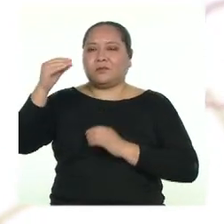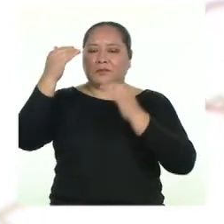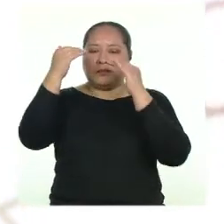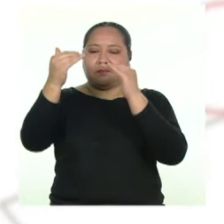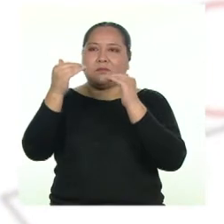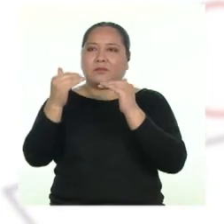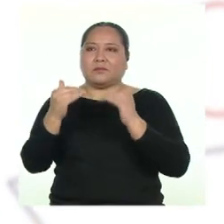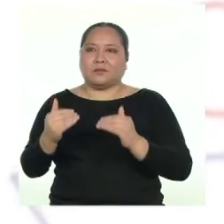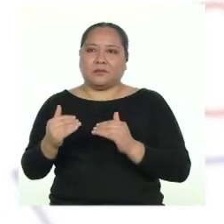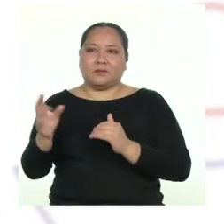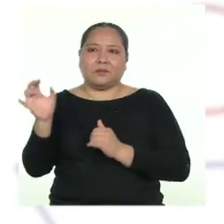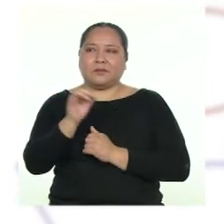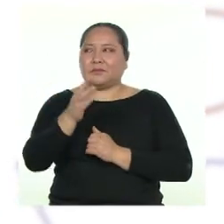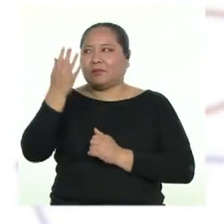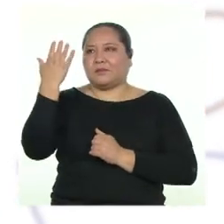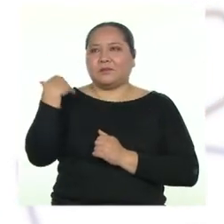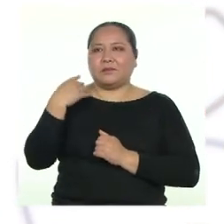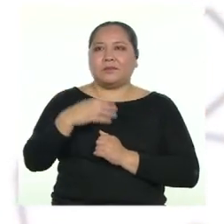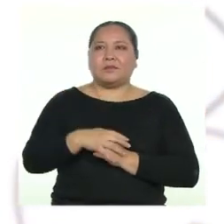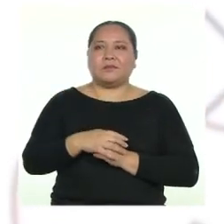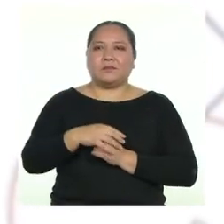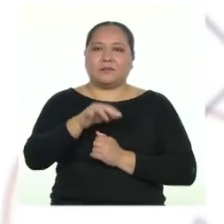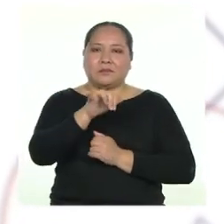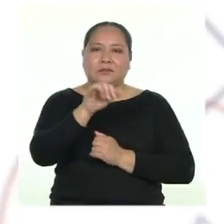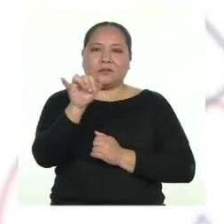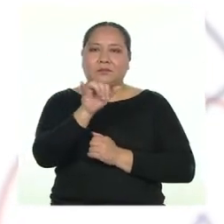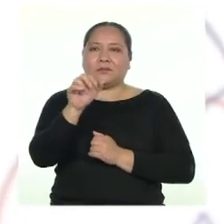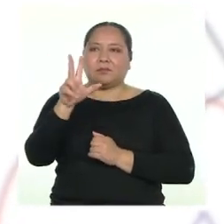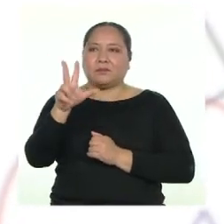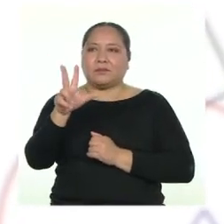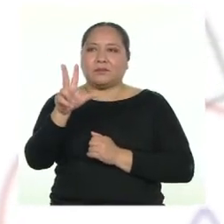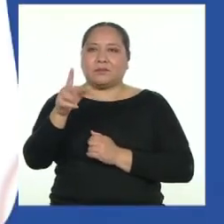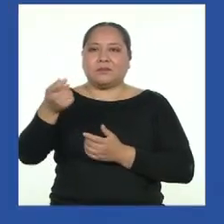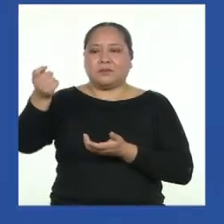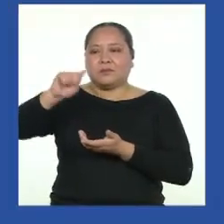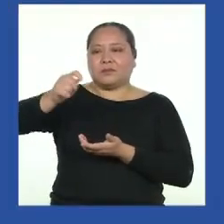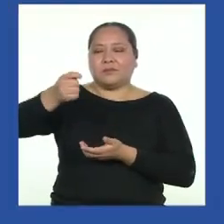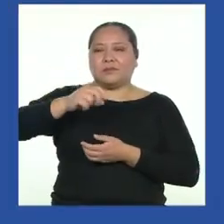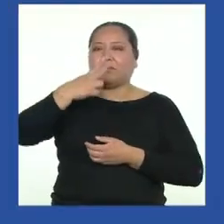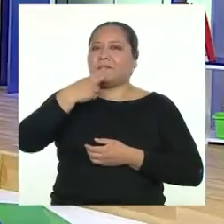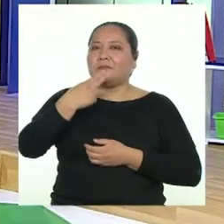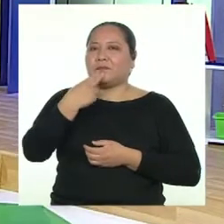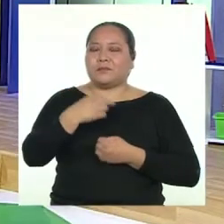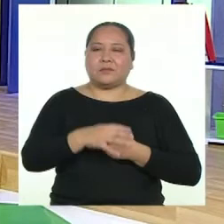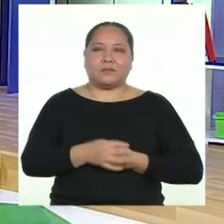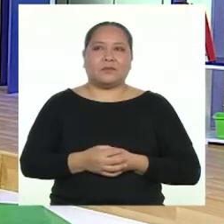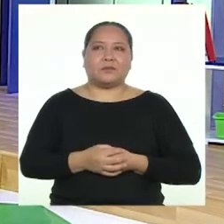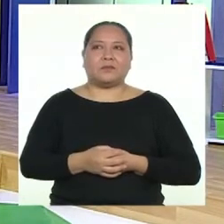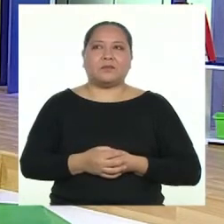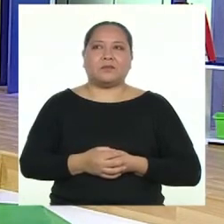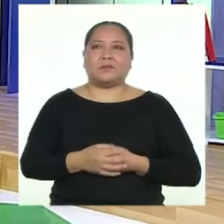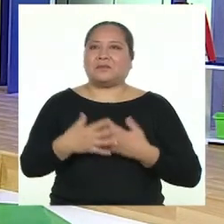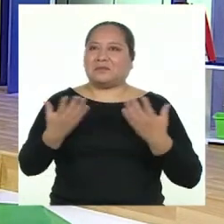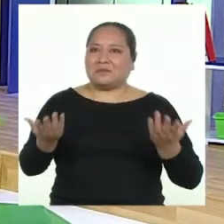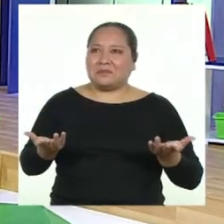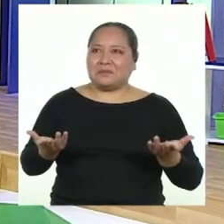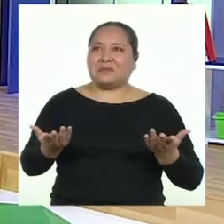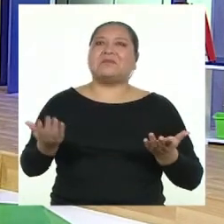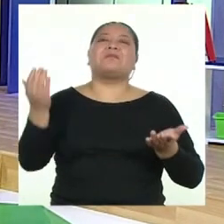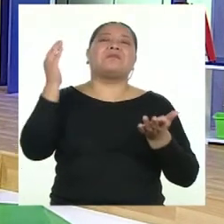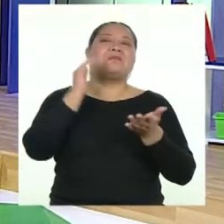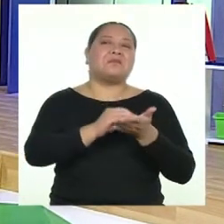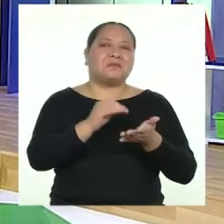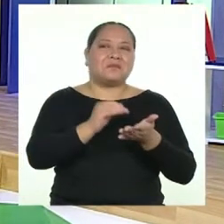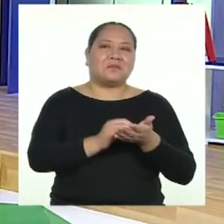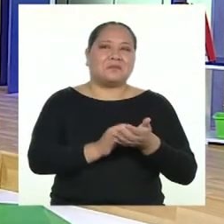en los métodos anteriores, tenemos que y es igual a 3 cucharaditas de azúcar. Y, otra